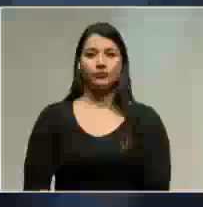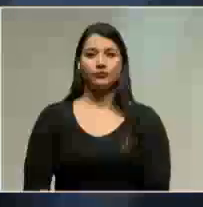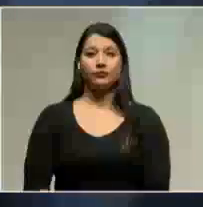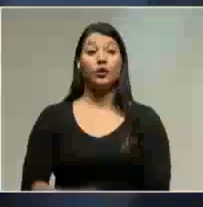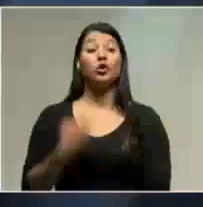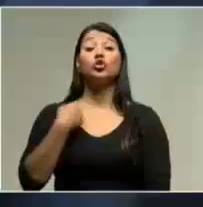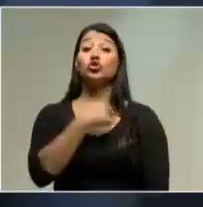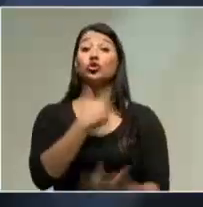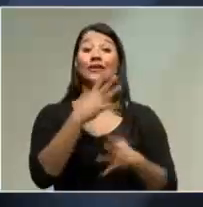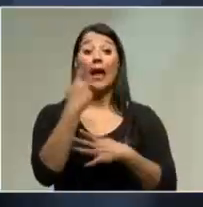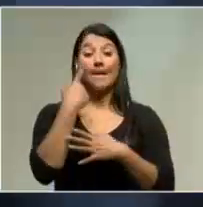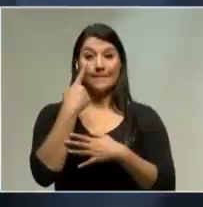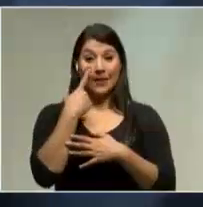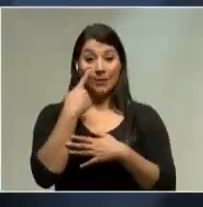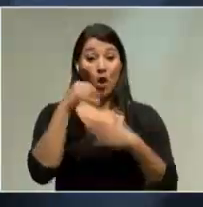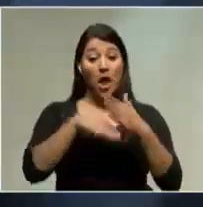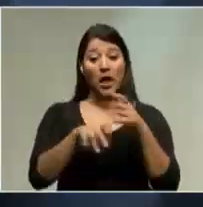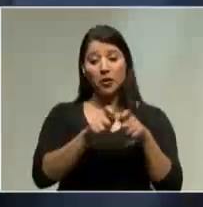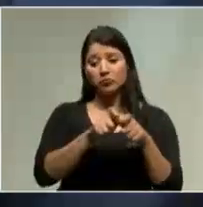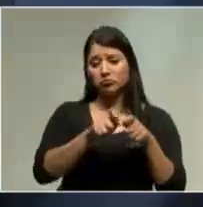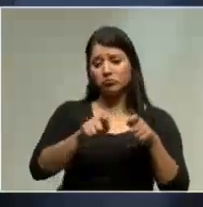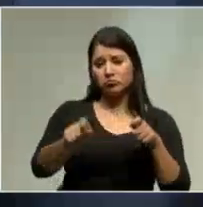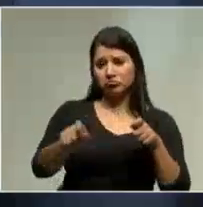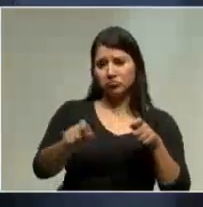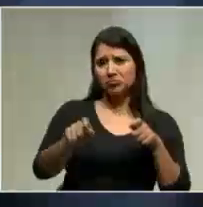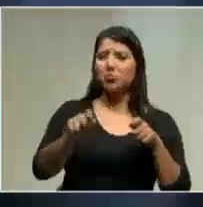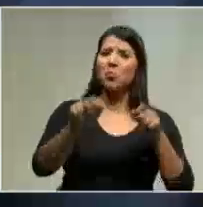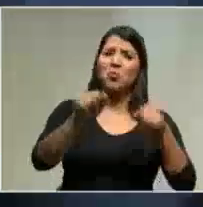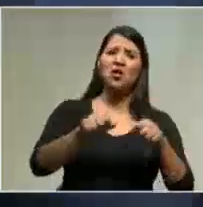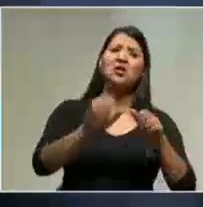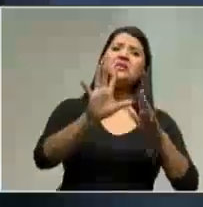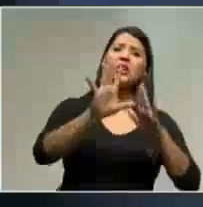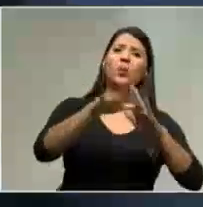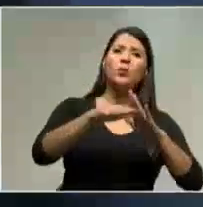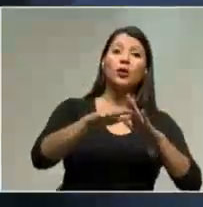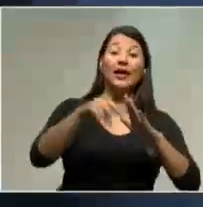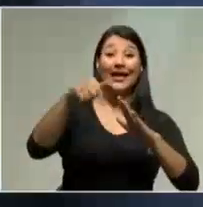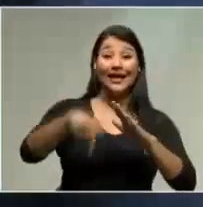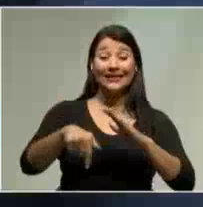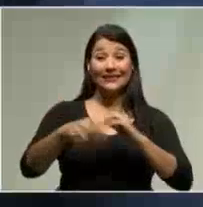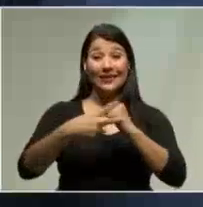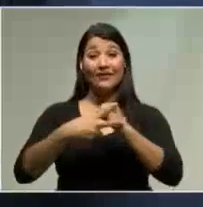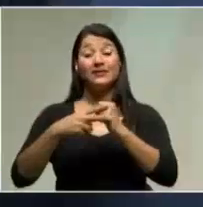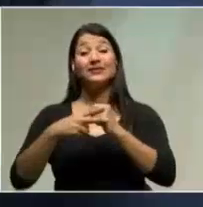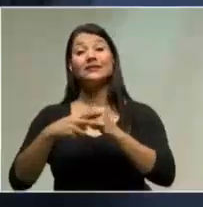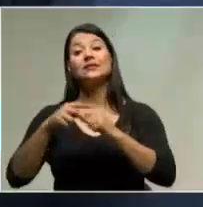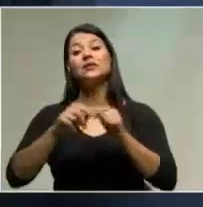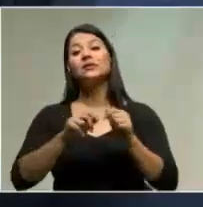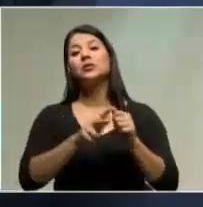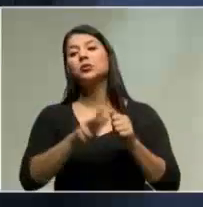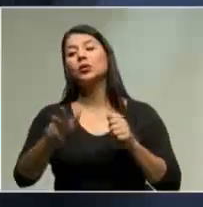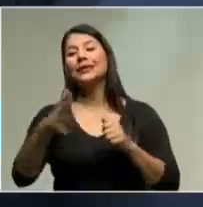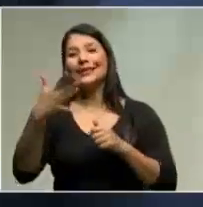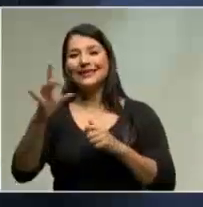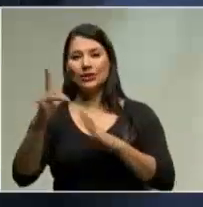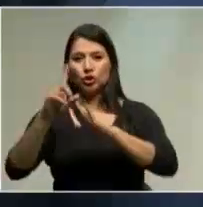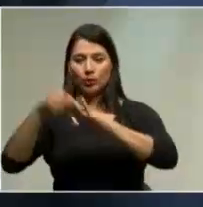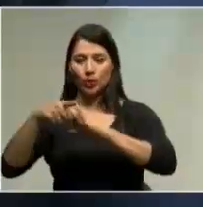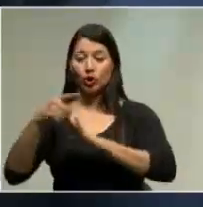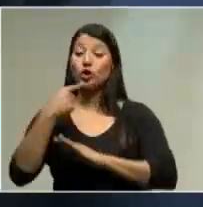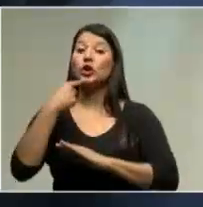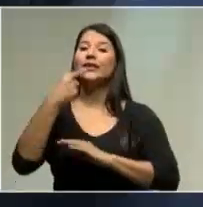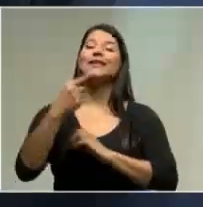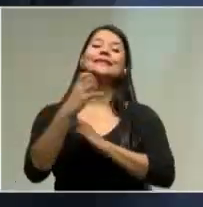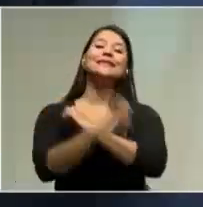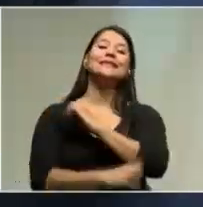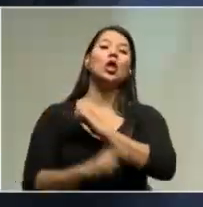Acabamos de ver que en un recorrido que normalmente se pueden durar 5 minutos, esta vez duramos 18 minutos. Según el Estado de la Nación